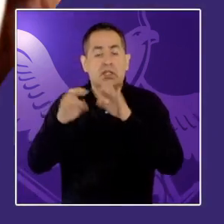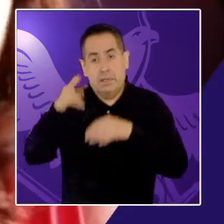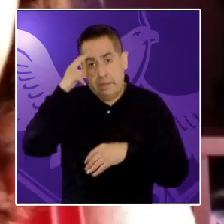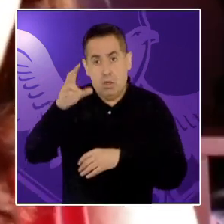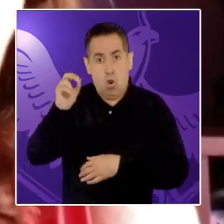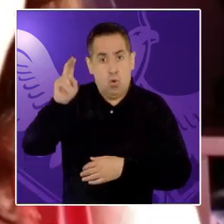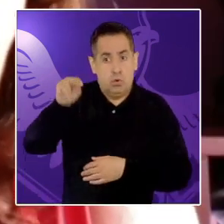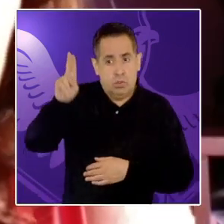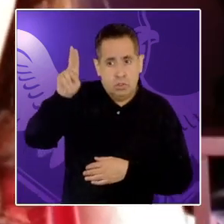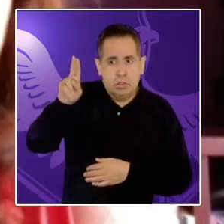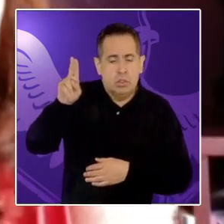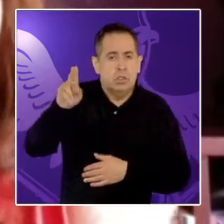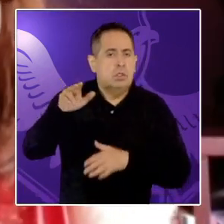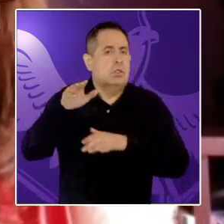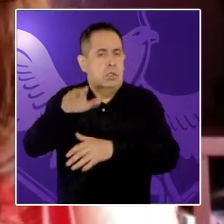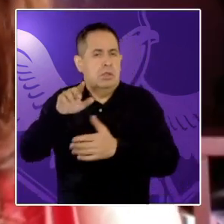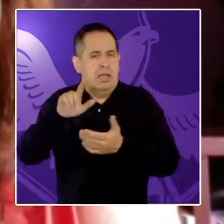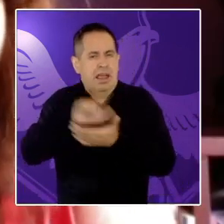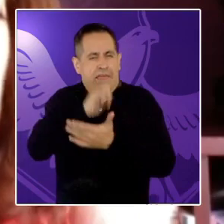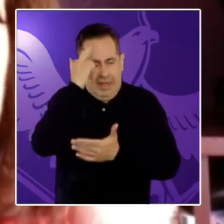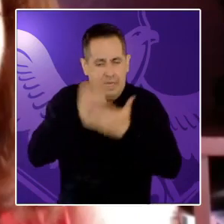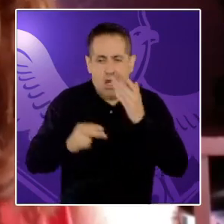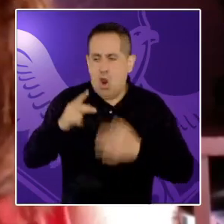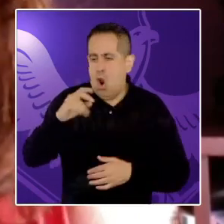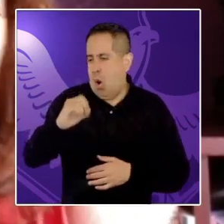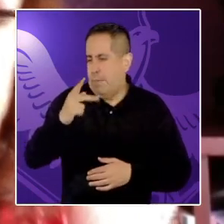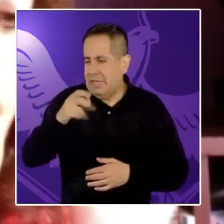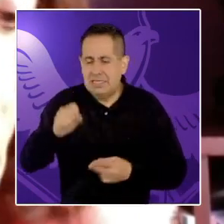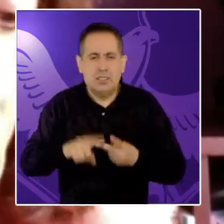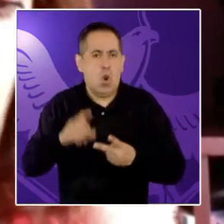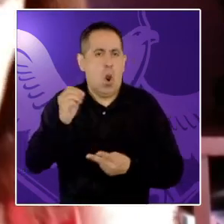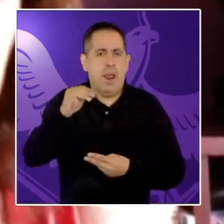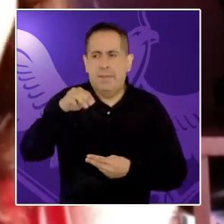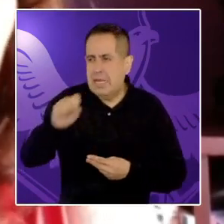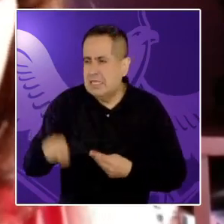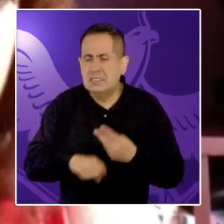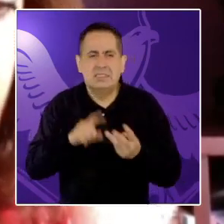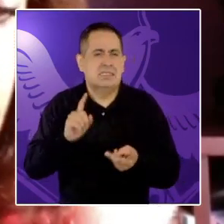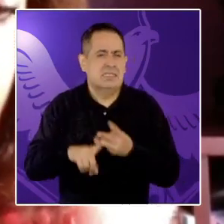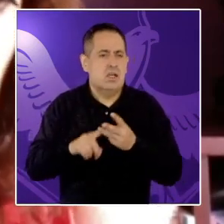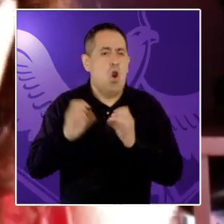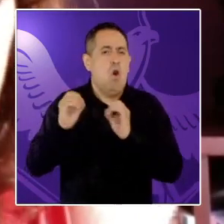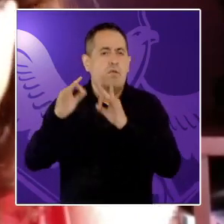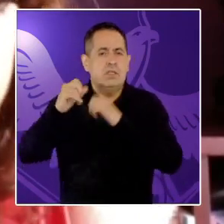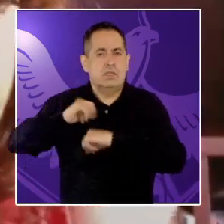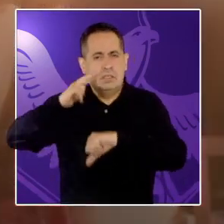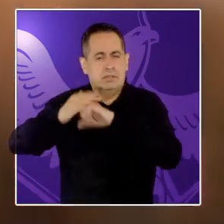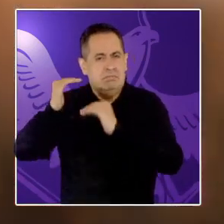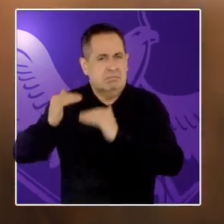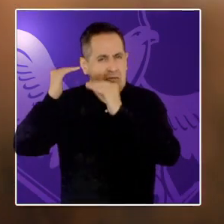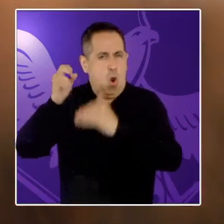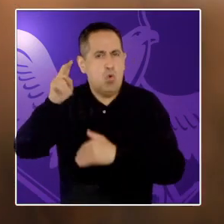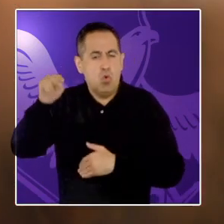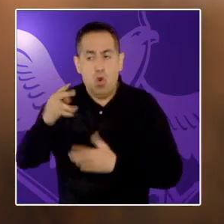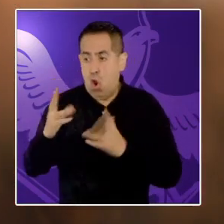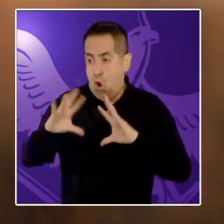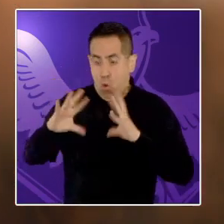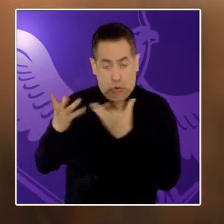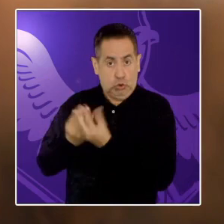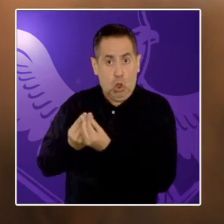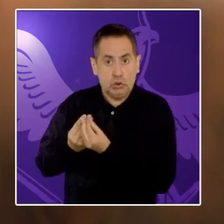Hay instancias como la Oficina de México en las Naciones Unidas contra la Droga y el Delito, la OPS, la OMS, la Oficina del